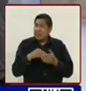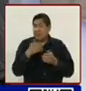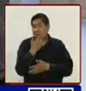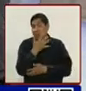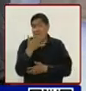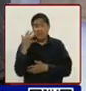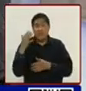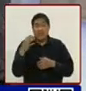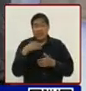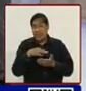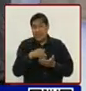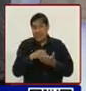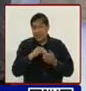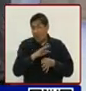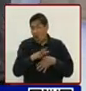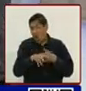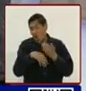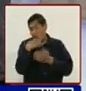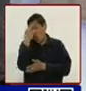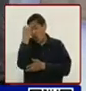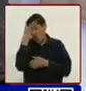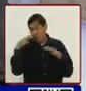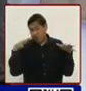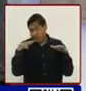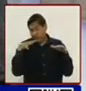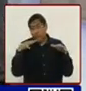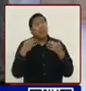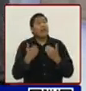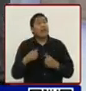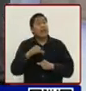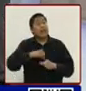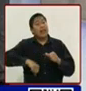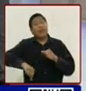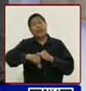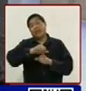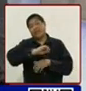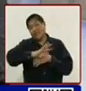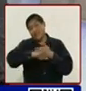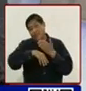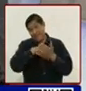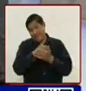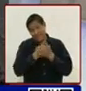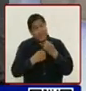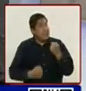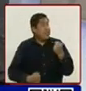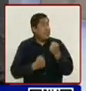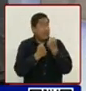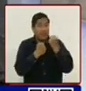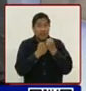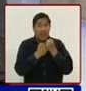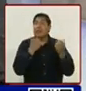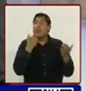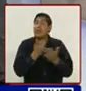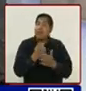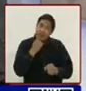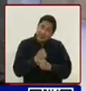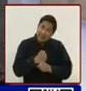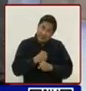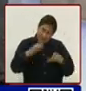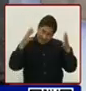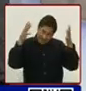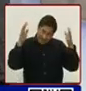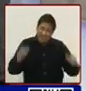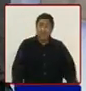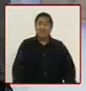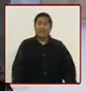luego todas las plazas se paralizan a mediodía, y ahora también alrededor de todo. Eso, vamos a apoyar a nuestros artesanos. Buen trabajo, Claudio. Gracias,